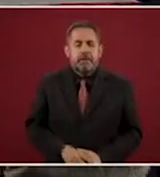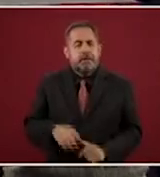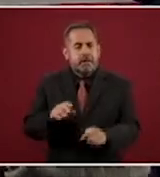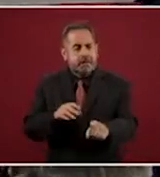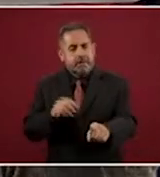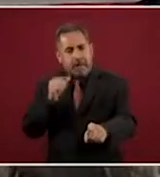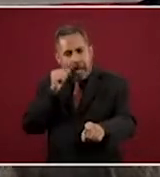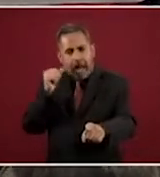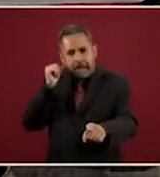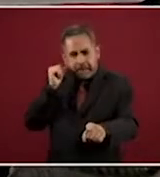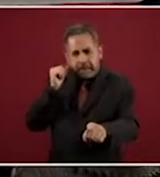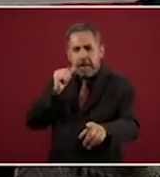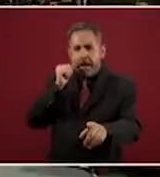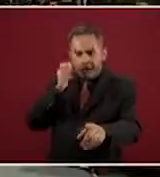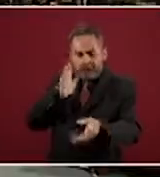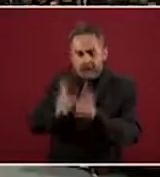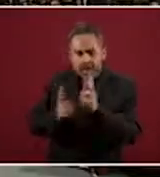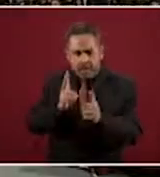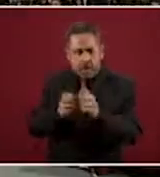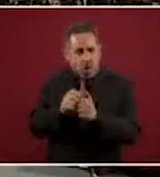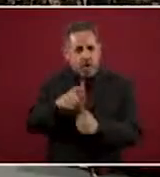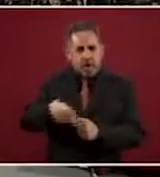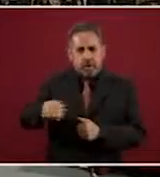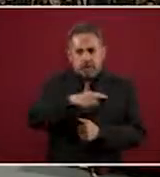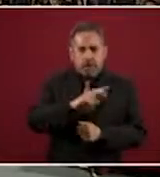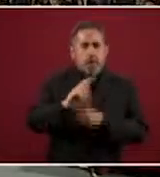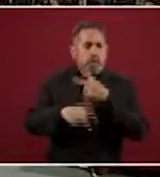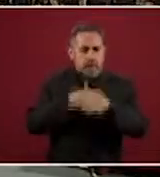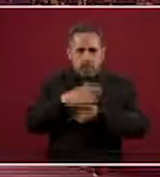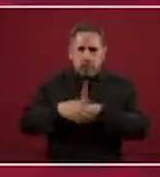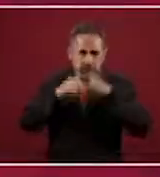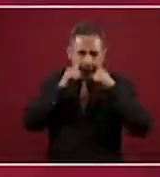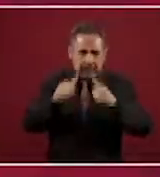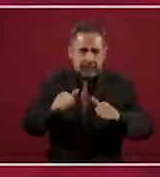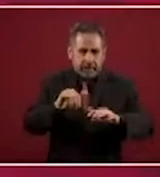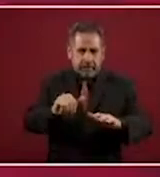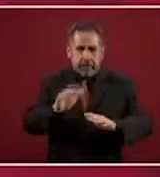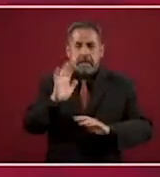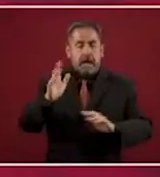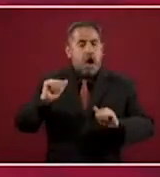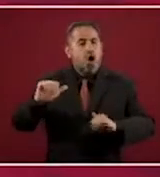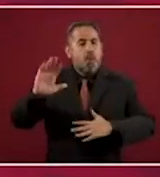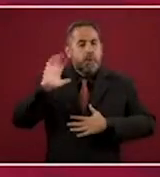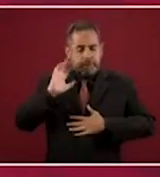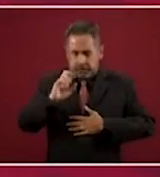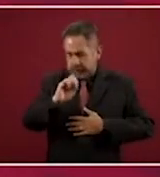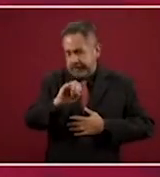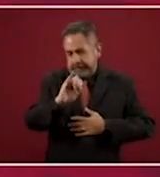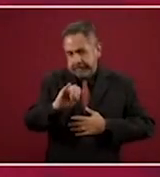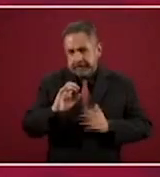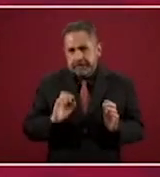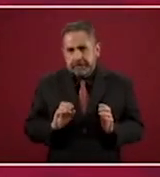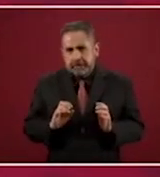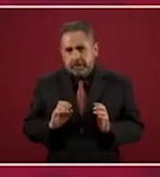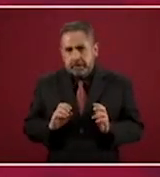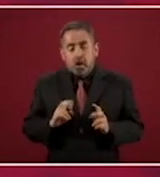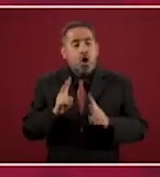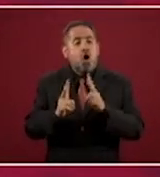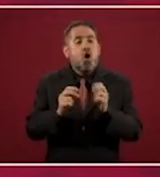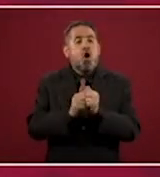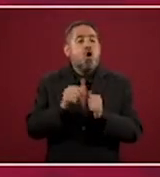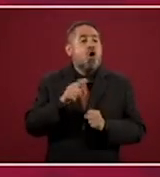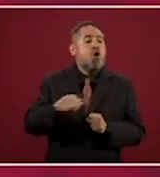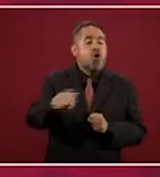Ayer hablé con ellos, se les va a atender. Hicimos ese compromiso de con